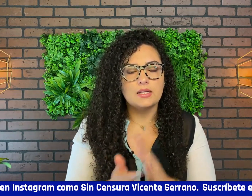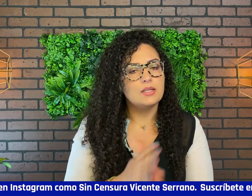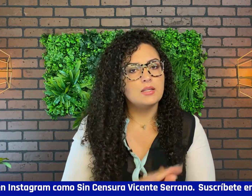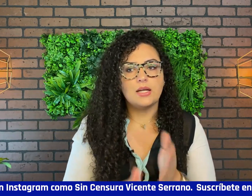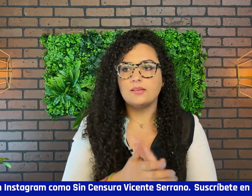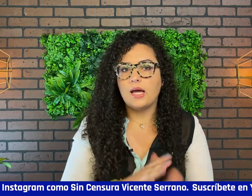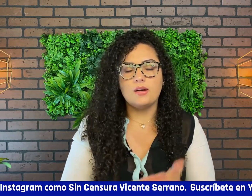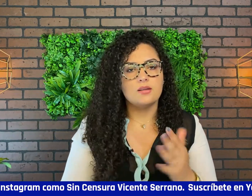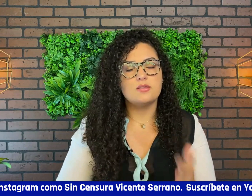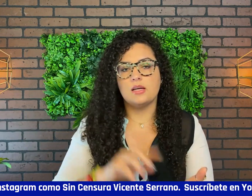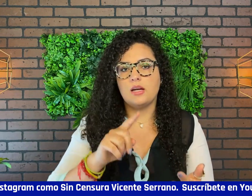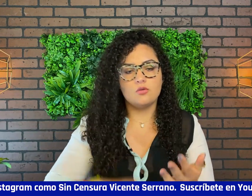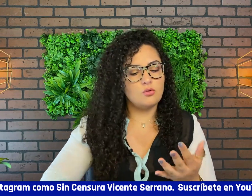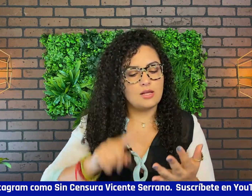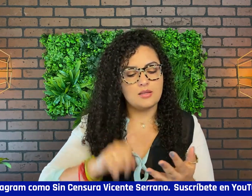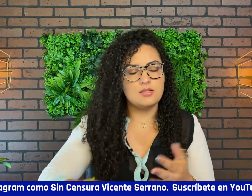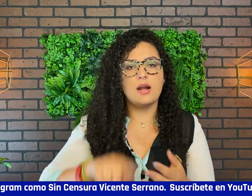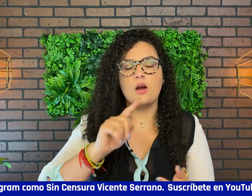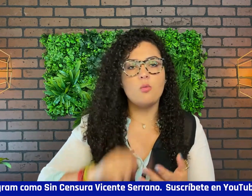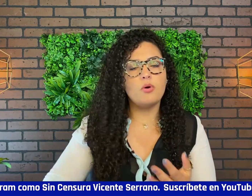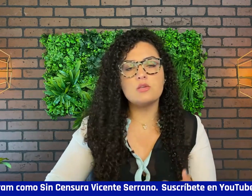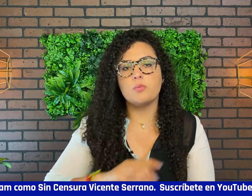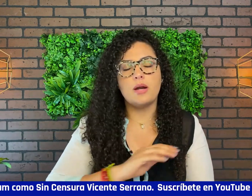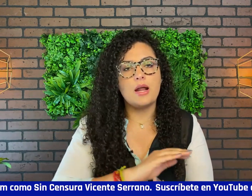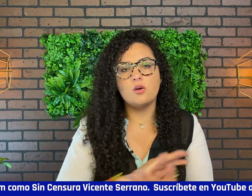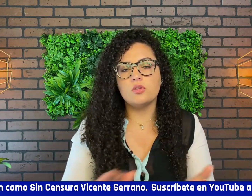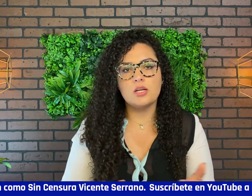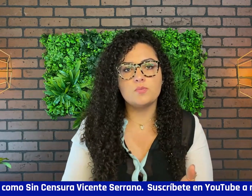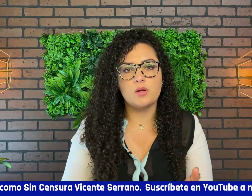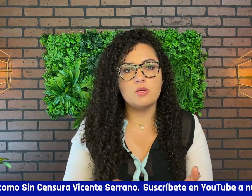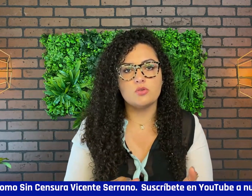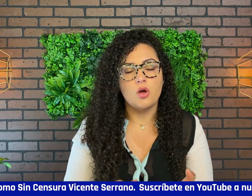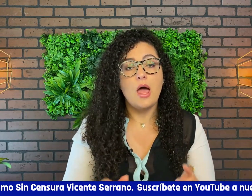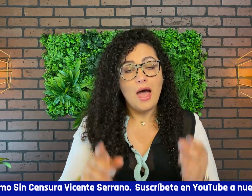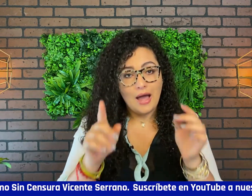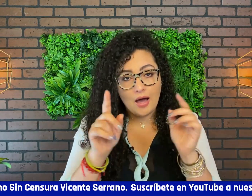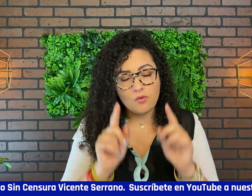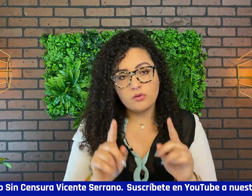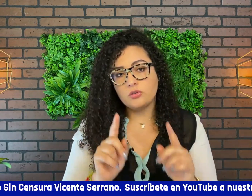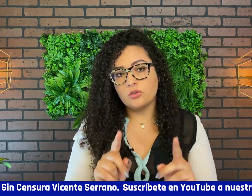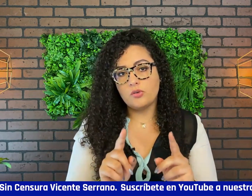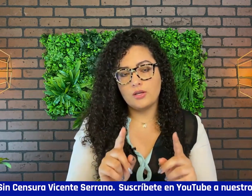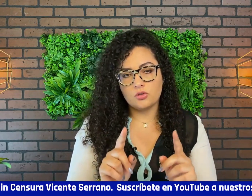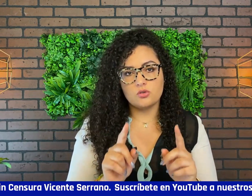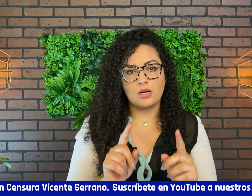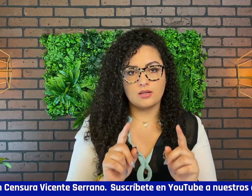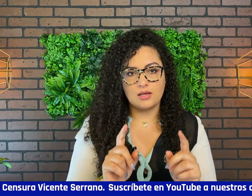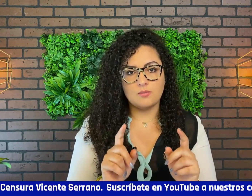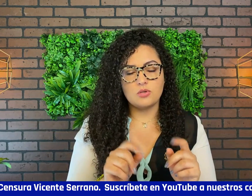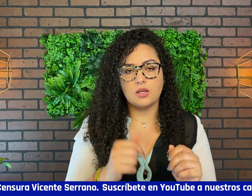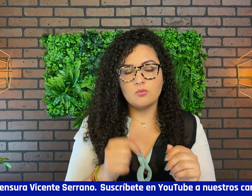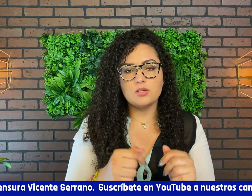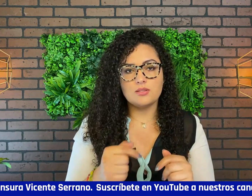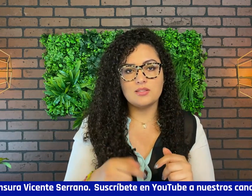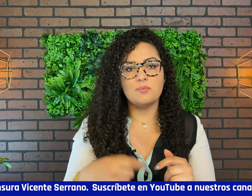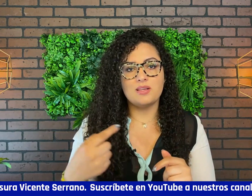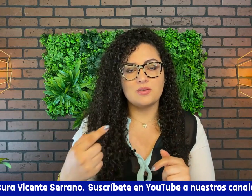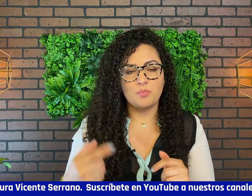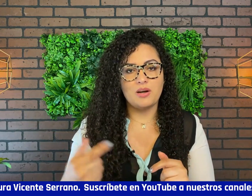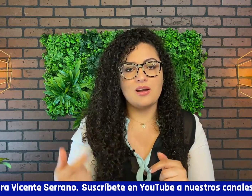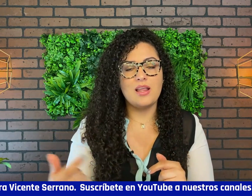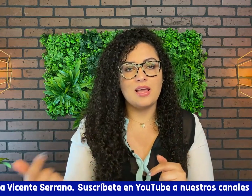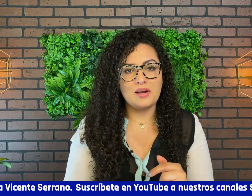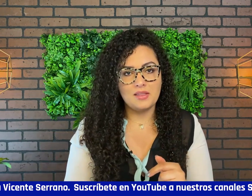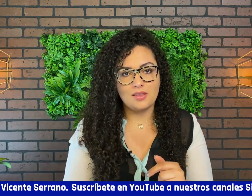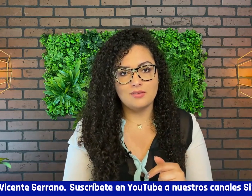bye. Tan, se clausura, se cierra, no puedes operar, no tienes permiso. Aún con todo y eso nos arriesgamos a que muchas de estas empresas